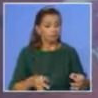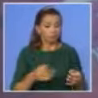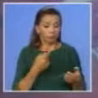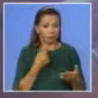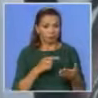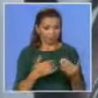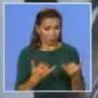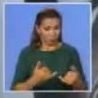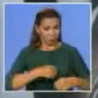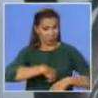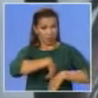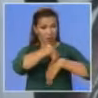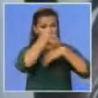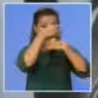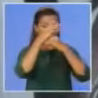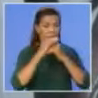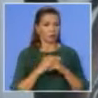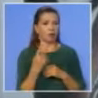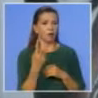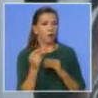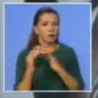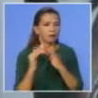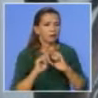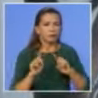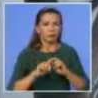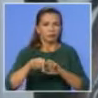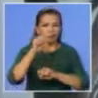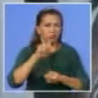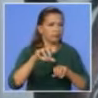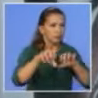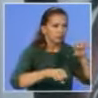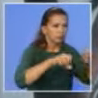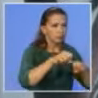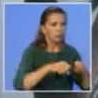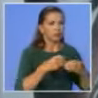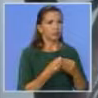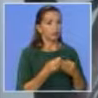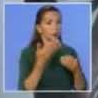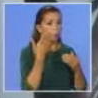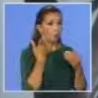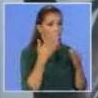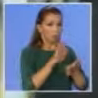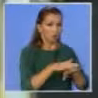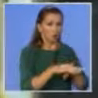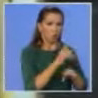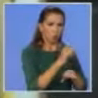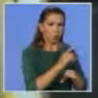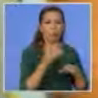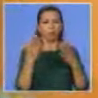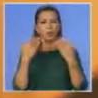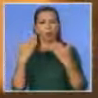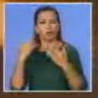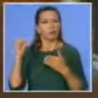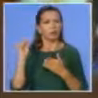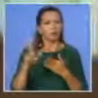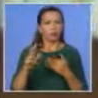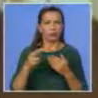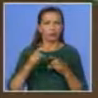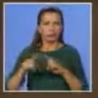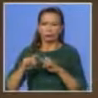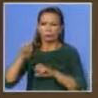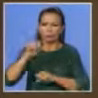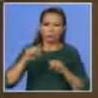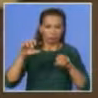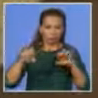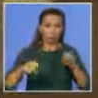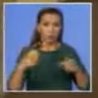que esta madrugada se capturaron en los 11 allanamientos que se hizo, uno en Machala y el resto en Guayaquil, la mayoría en el sur de la ciudad, son las que se